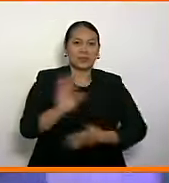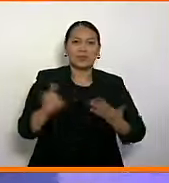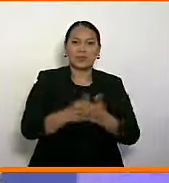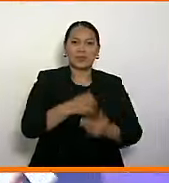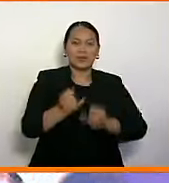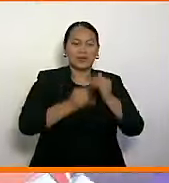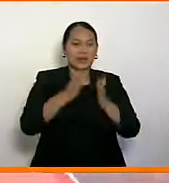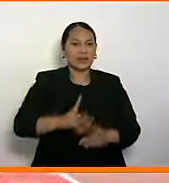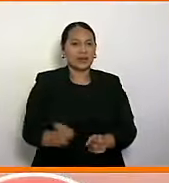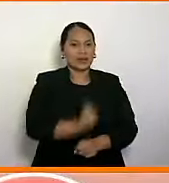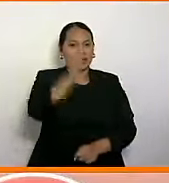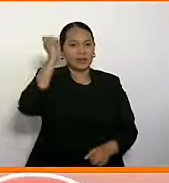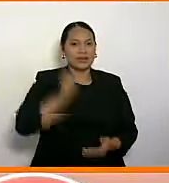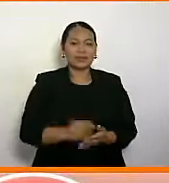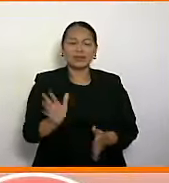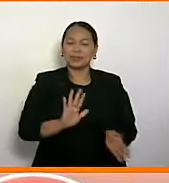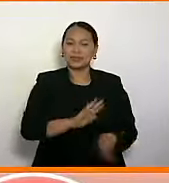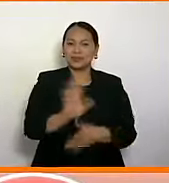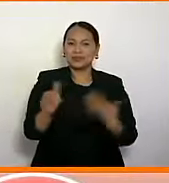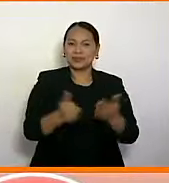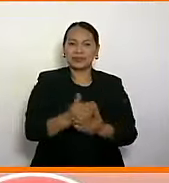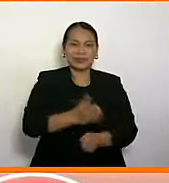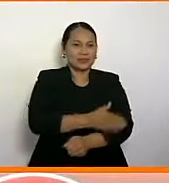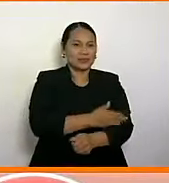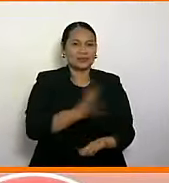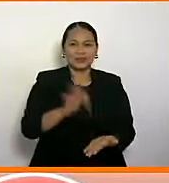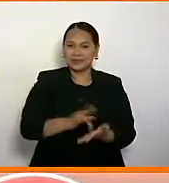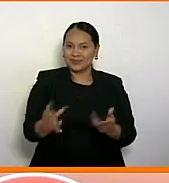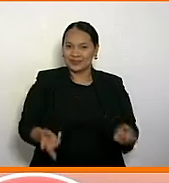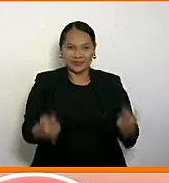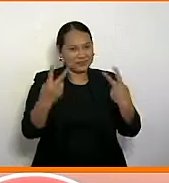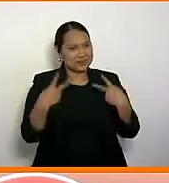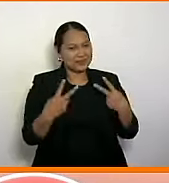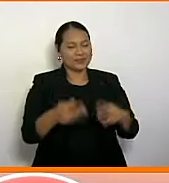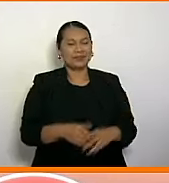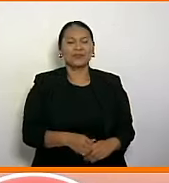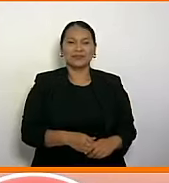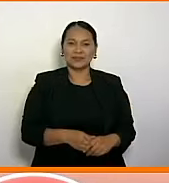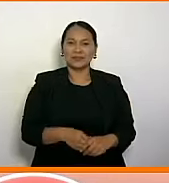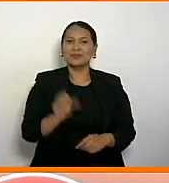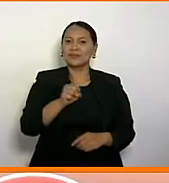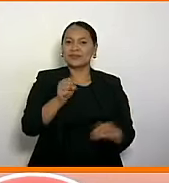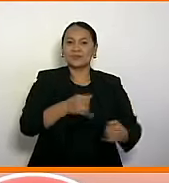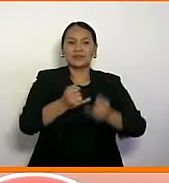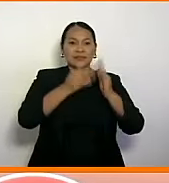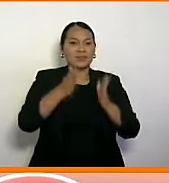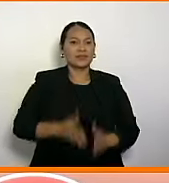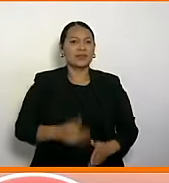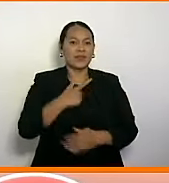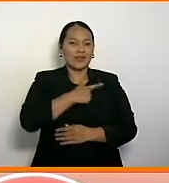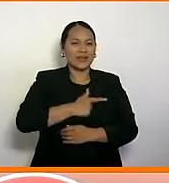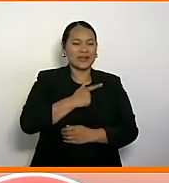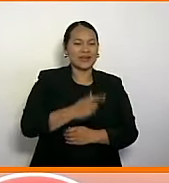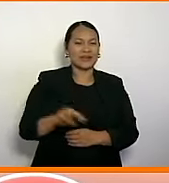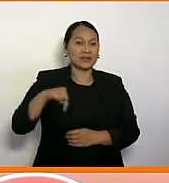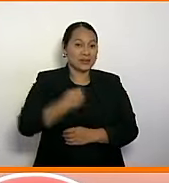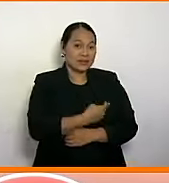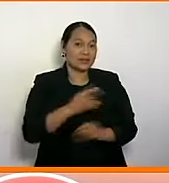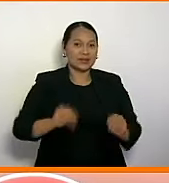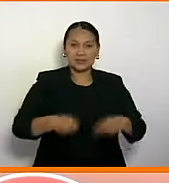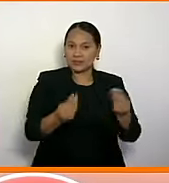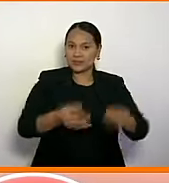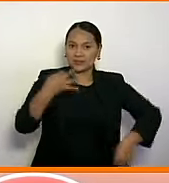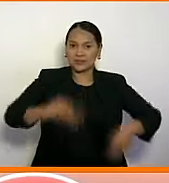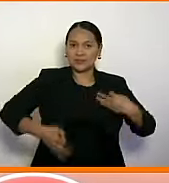nuestros ganadores. Nos despedimos, no sin antes agradecerles su fiel sintonía, Marbella. Así es, Ana, jugadores, fue todo un gusto para nosotras llevarles la alegría